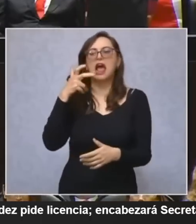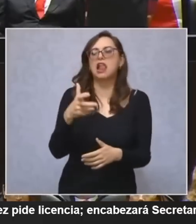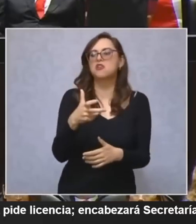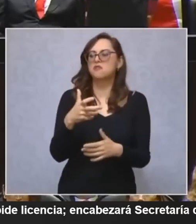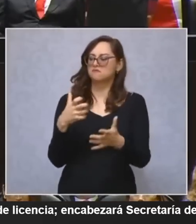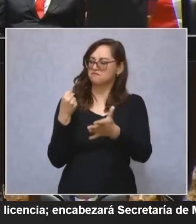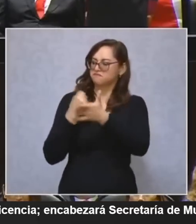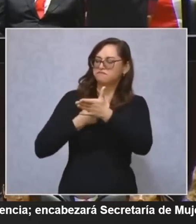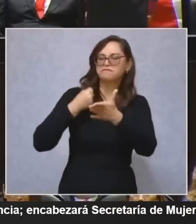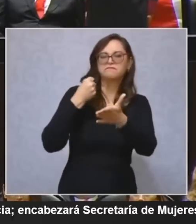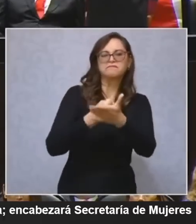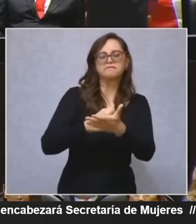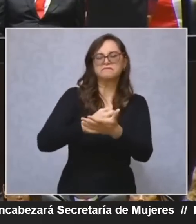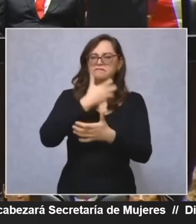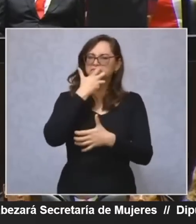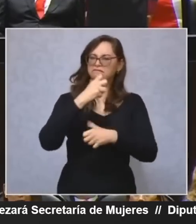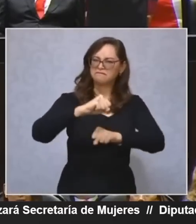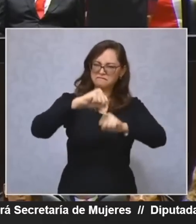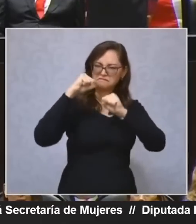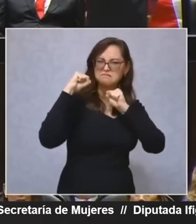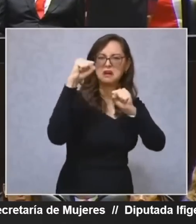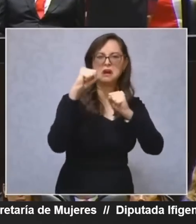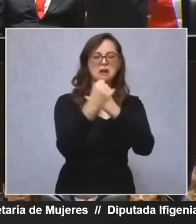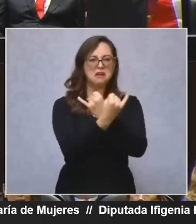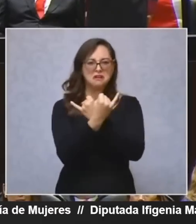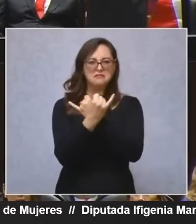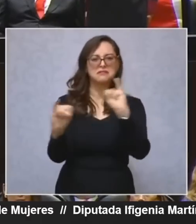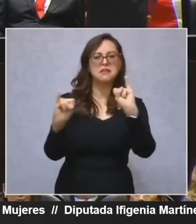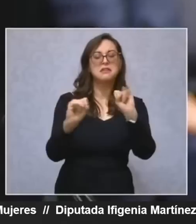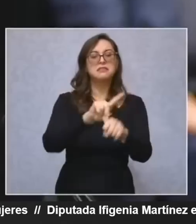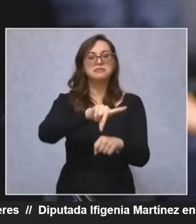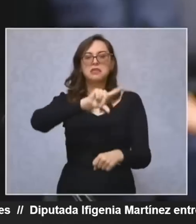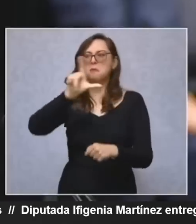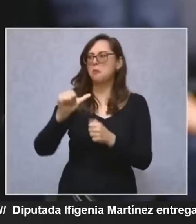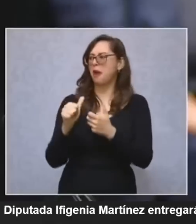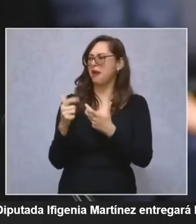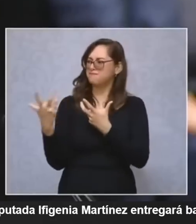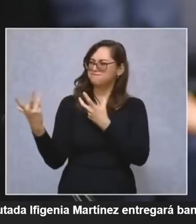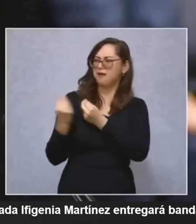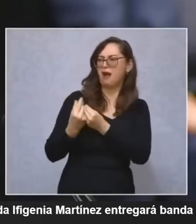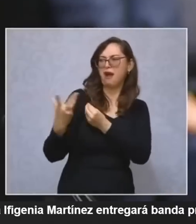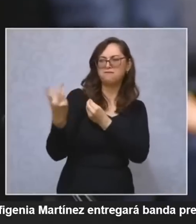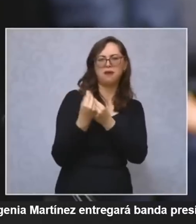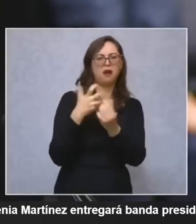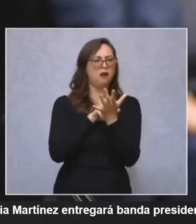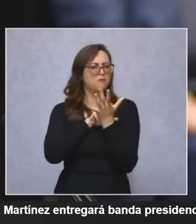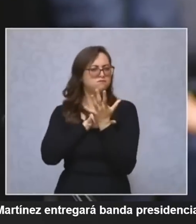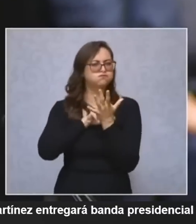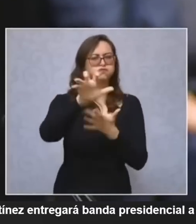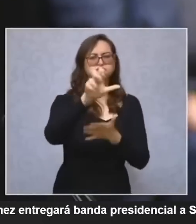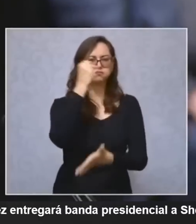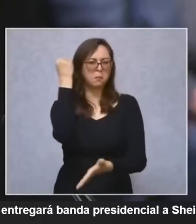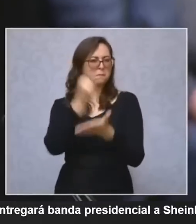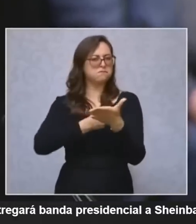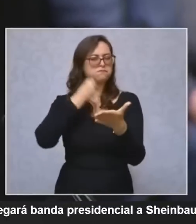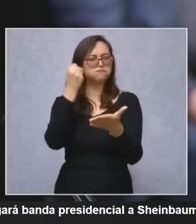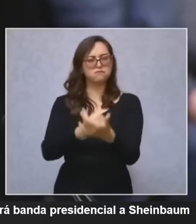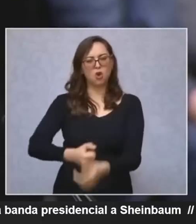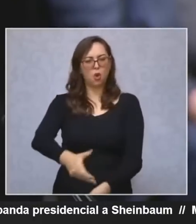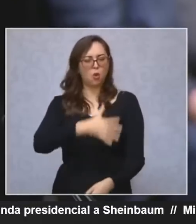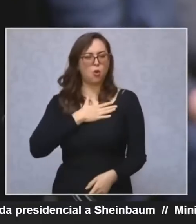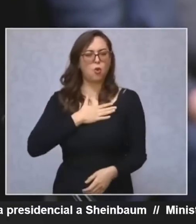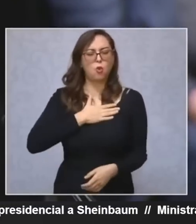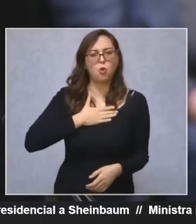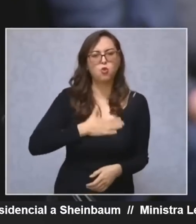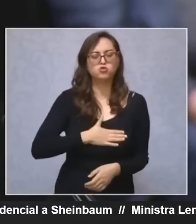cuantos el grito de independencia y al poco tiempo fueron miles que demandaban justicia. El que abolió la